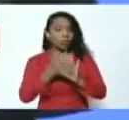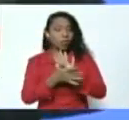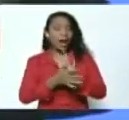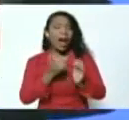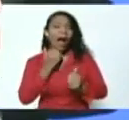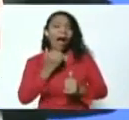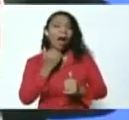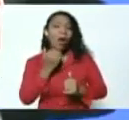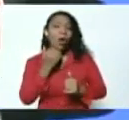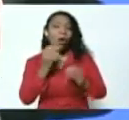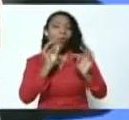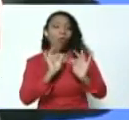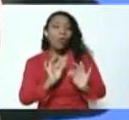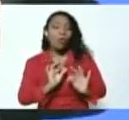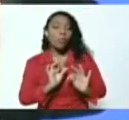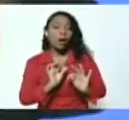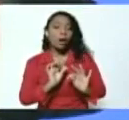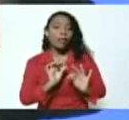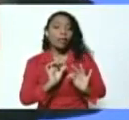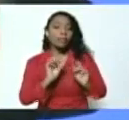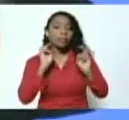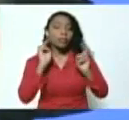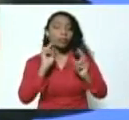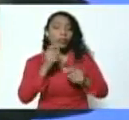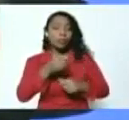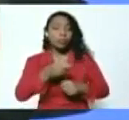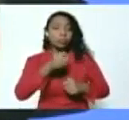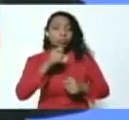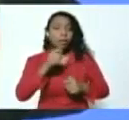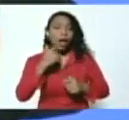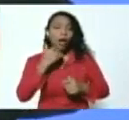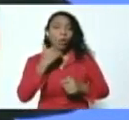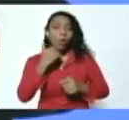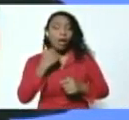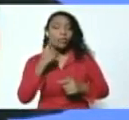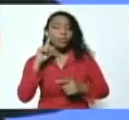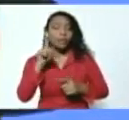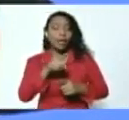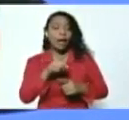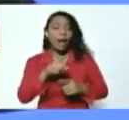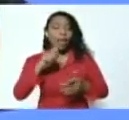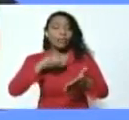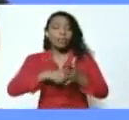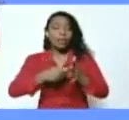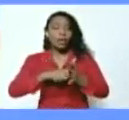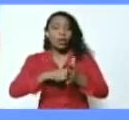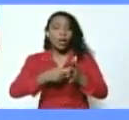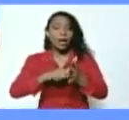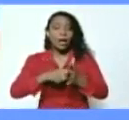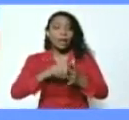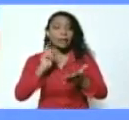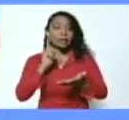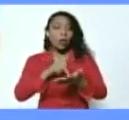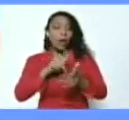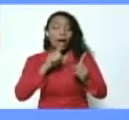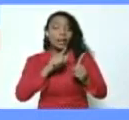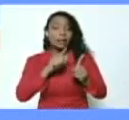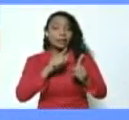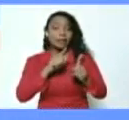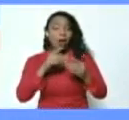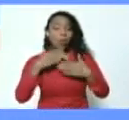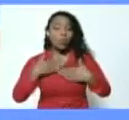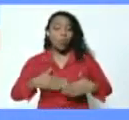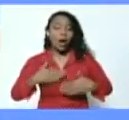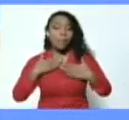algún elemento a través de la nanotecnología que llevó a que su organismo